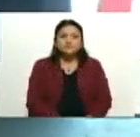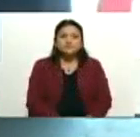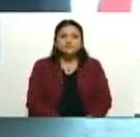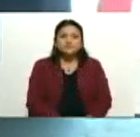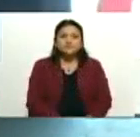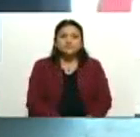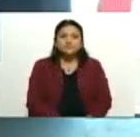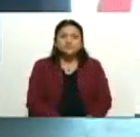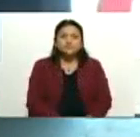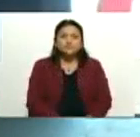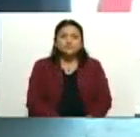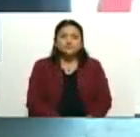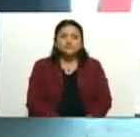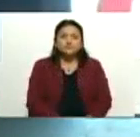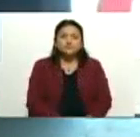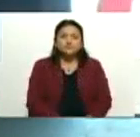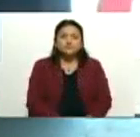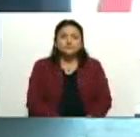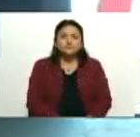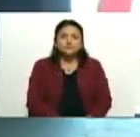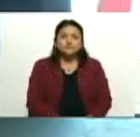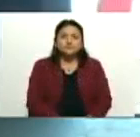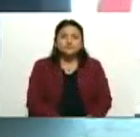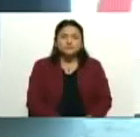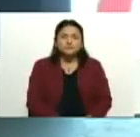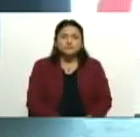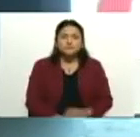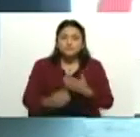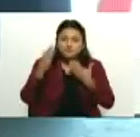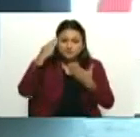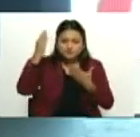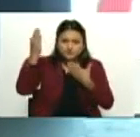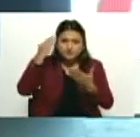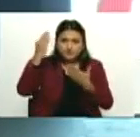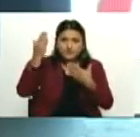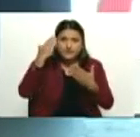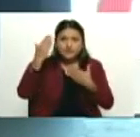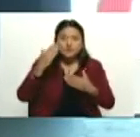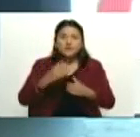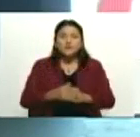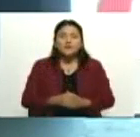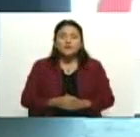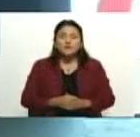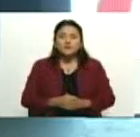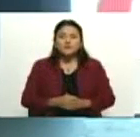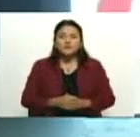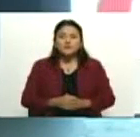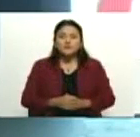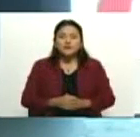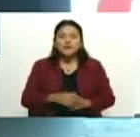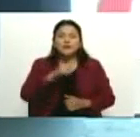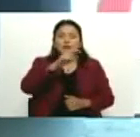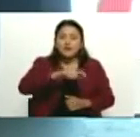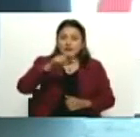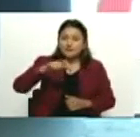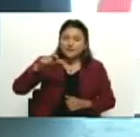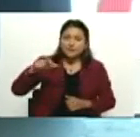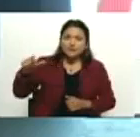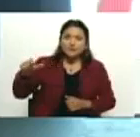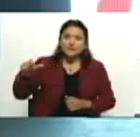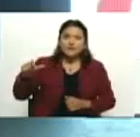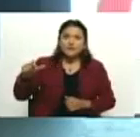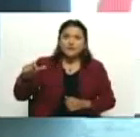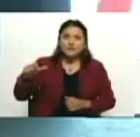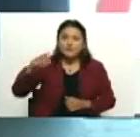Quiero saludar a todos los compañeros y compañeras, hermanos y hermanas